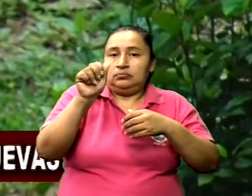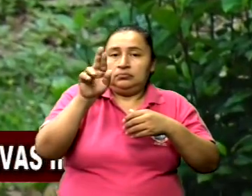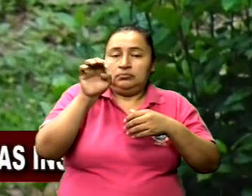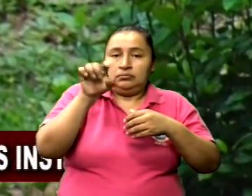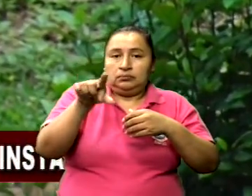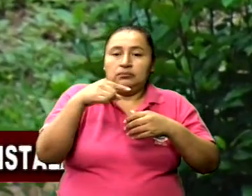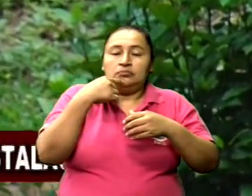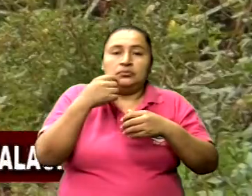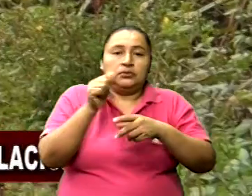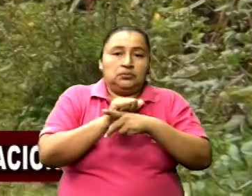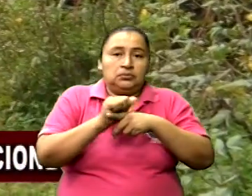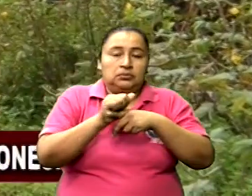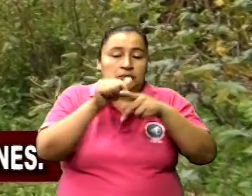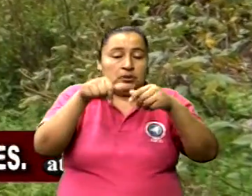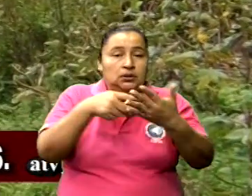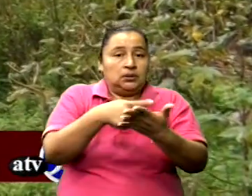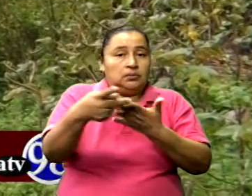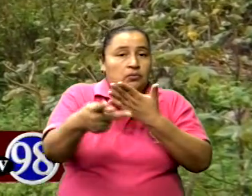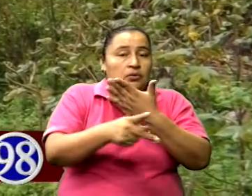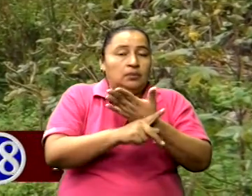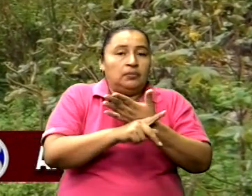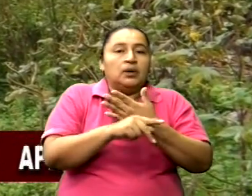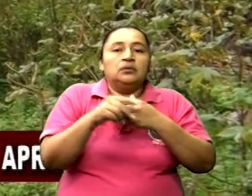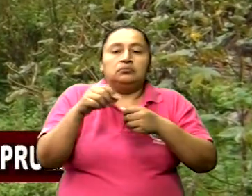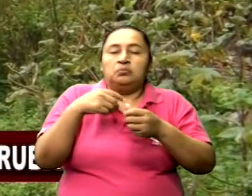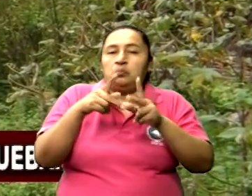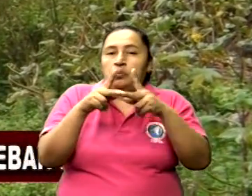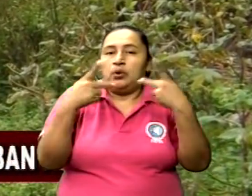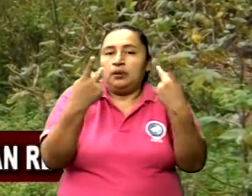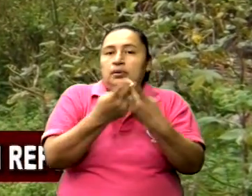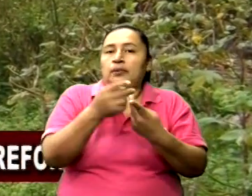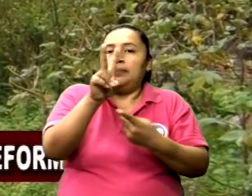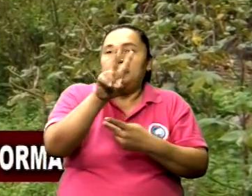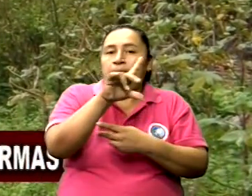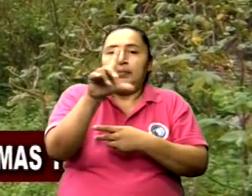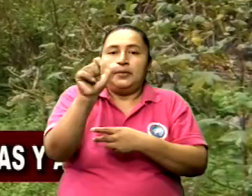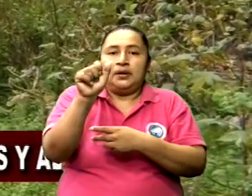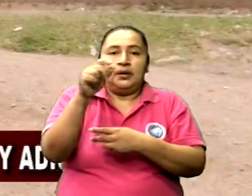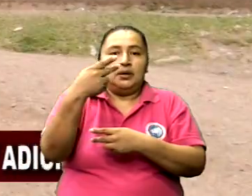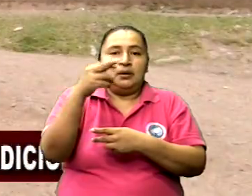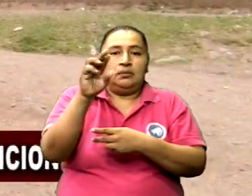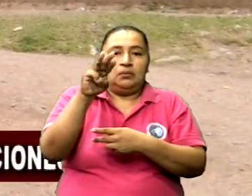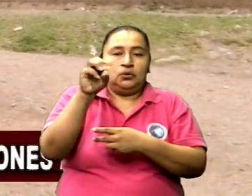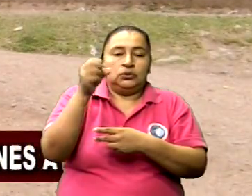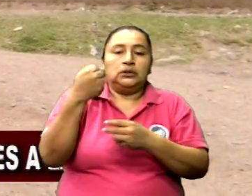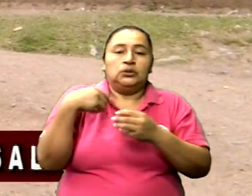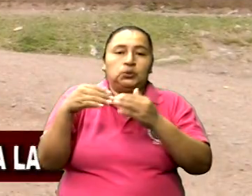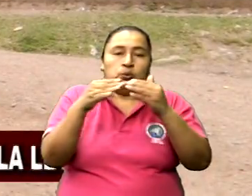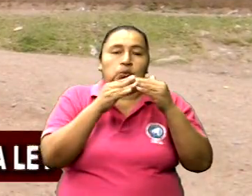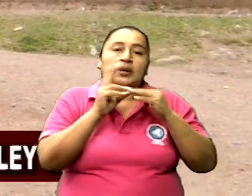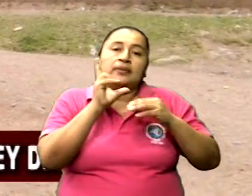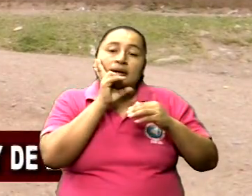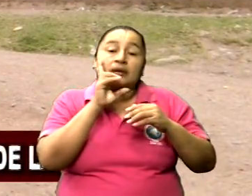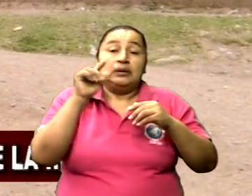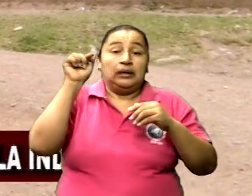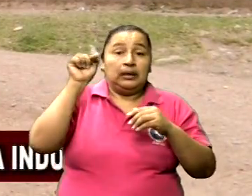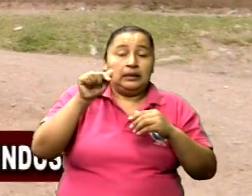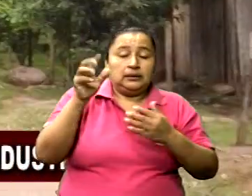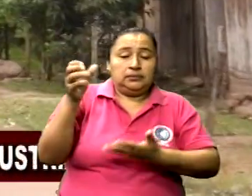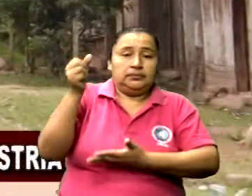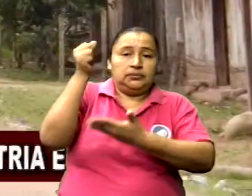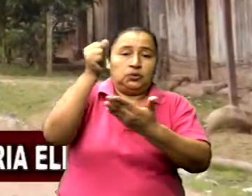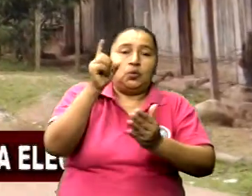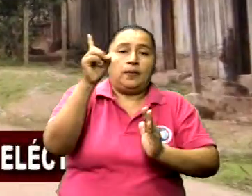Eléctrica, ejecutora de este programa, es la comunidad Villahermosa, del municipio de Ciudad Darío, donde se invirtió